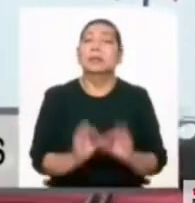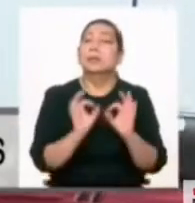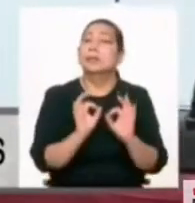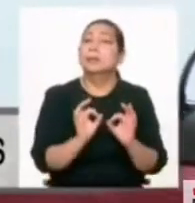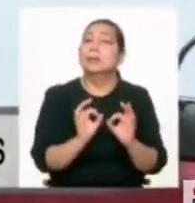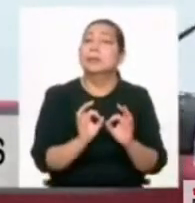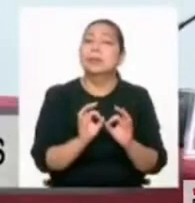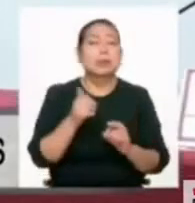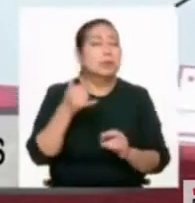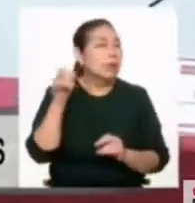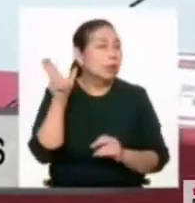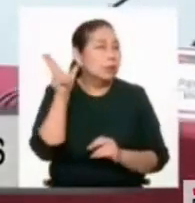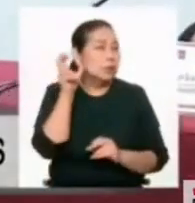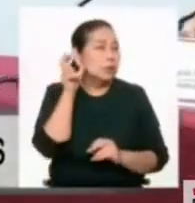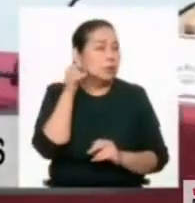Exactamente es por